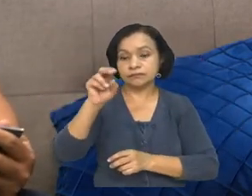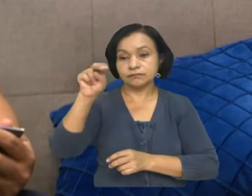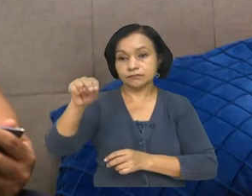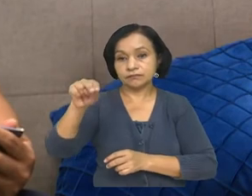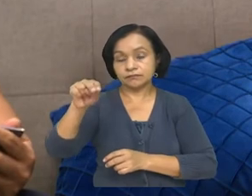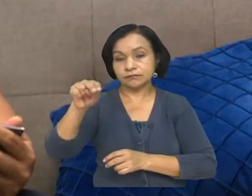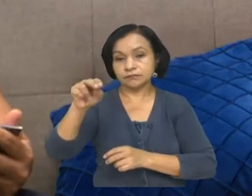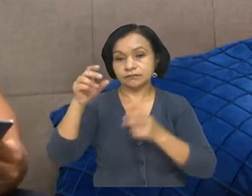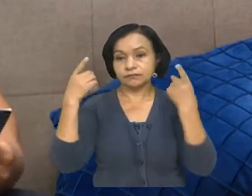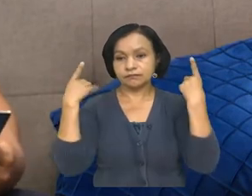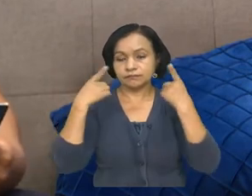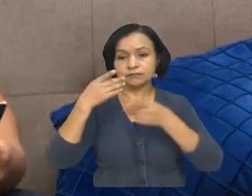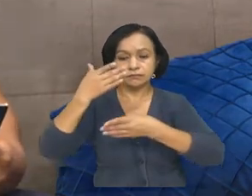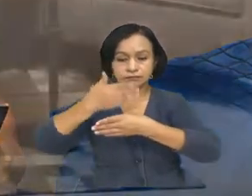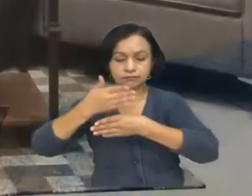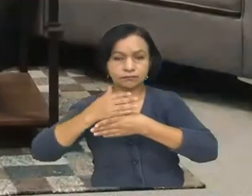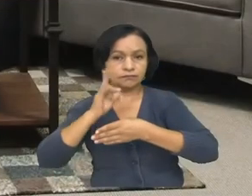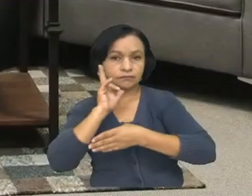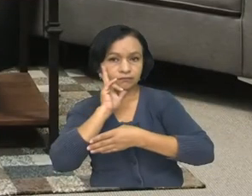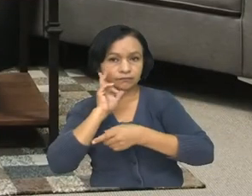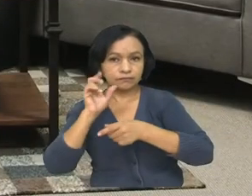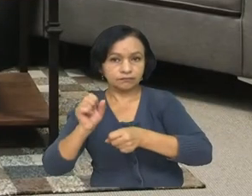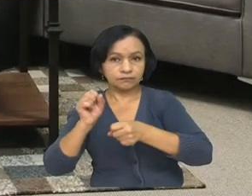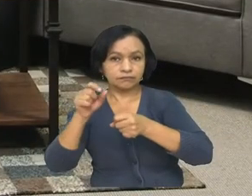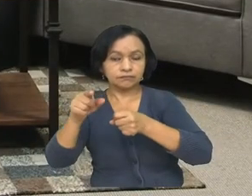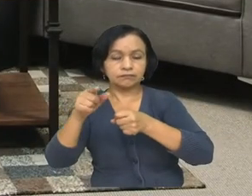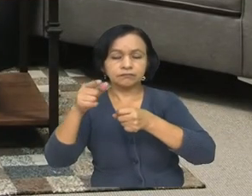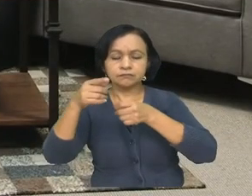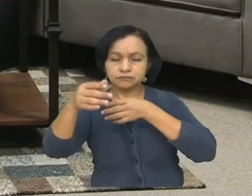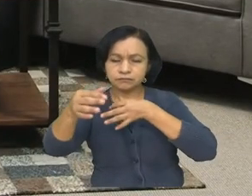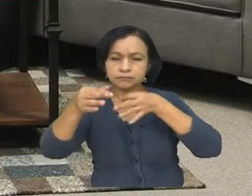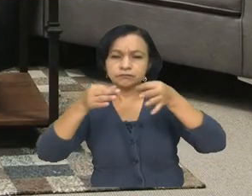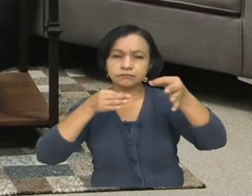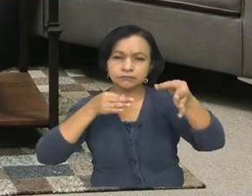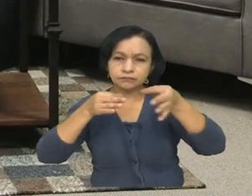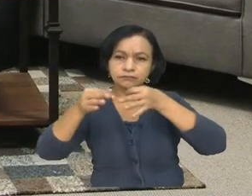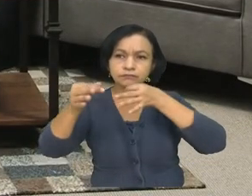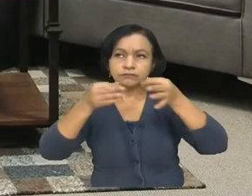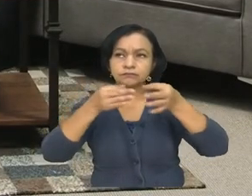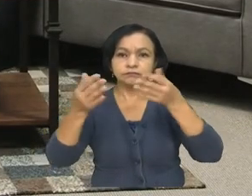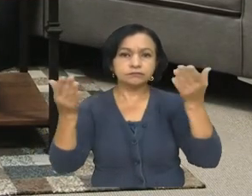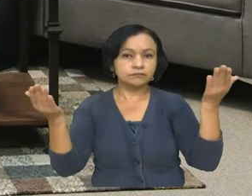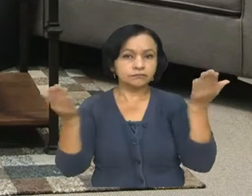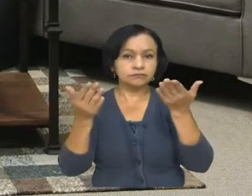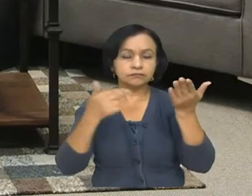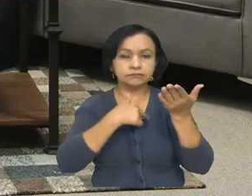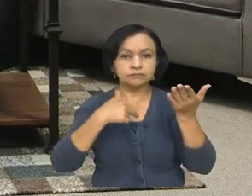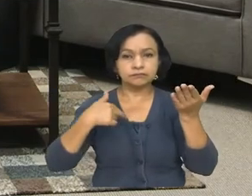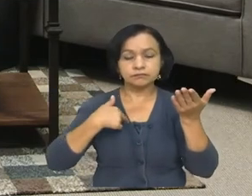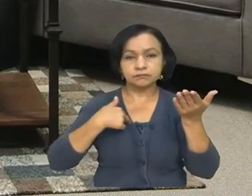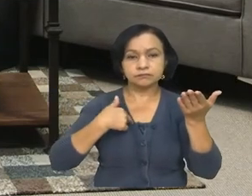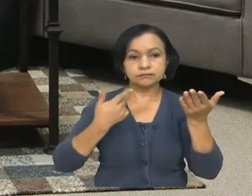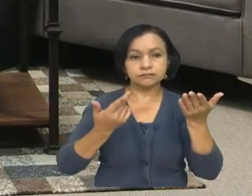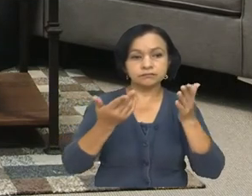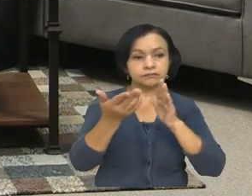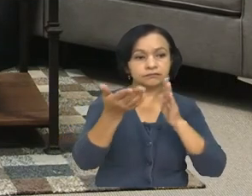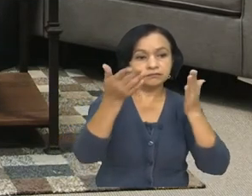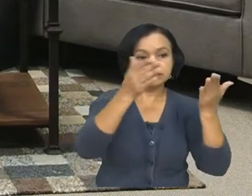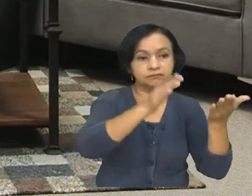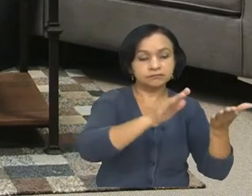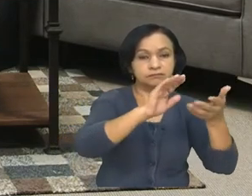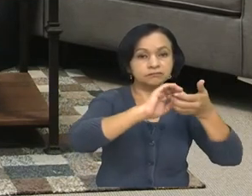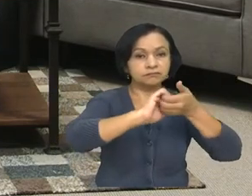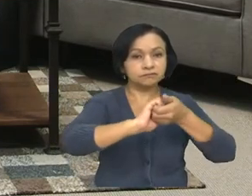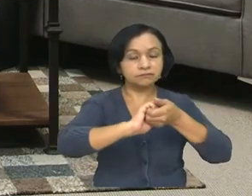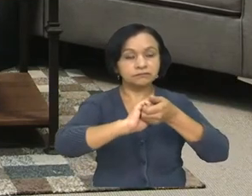nos ha estado hablando ampliamente sobre todo este recorrido, sobre todo esos vaivenes, la pérdida de compañeros, amigos, y ver